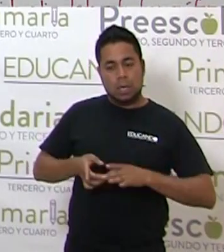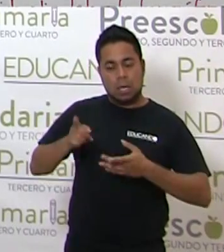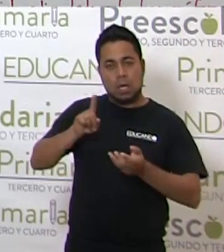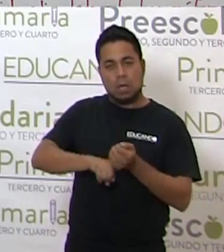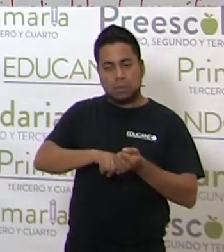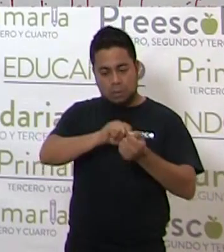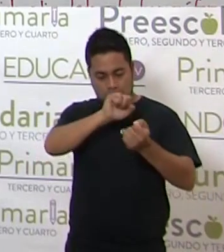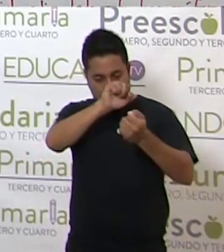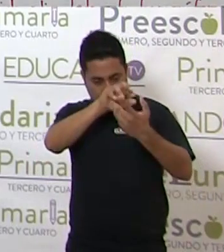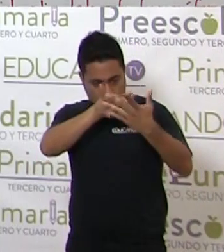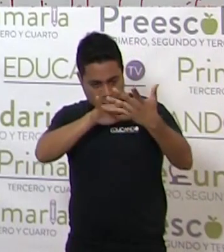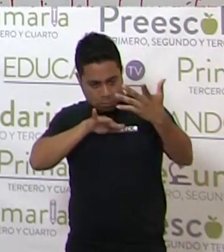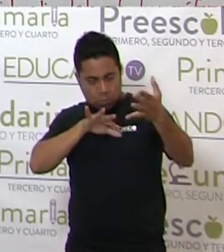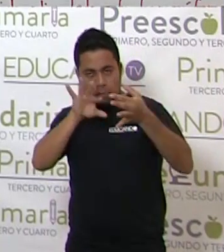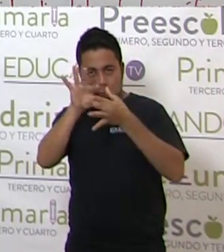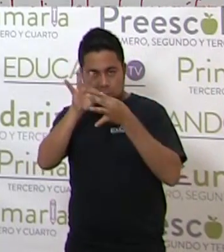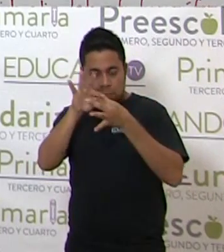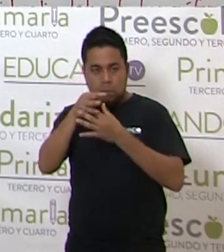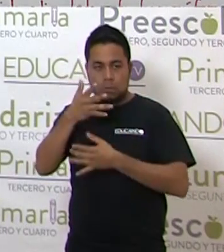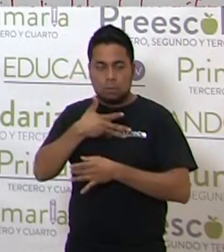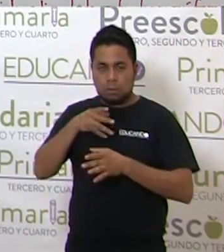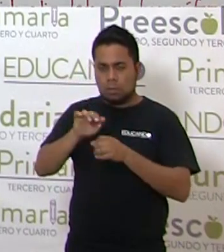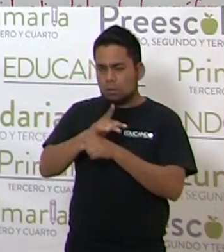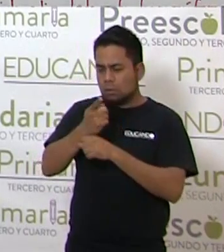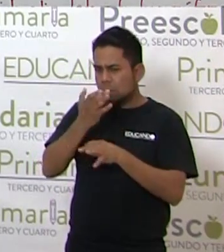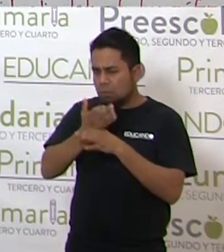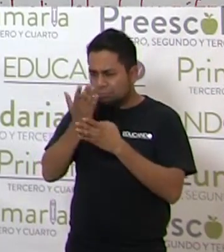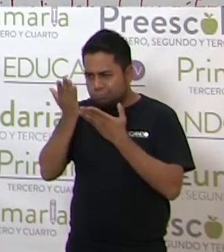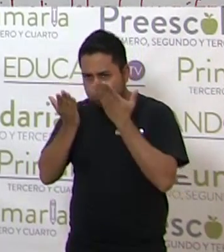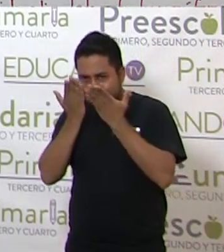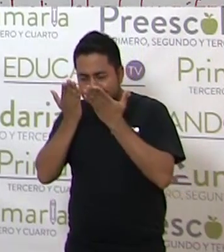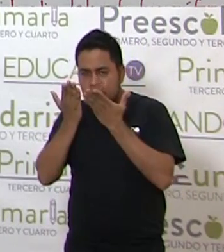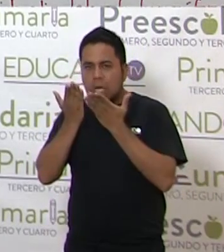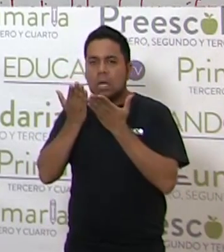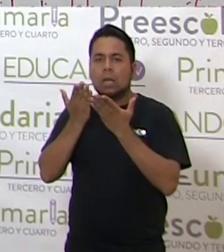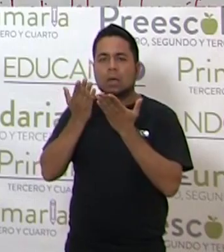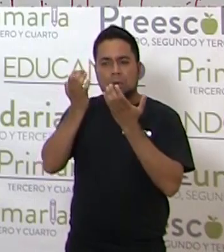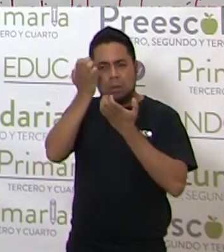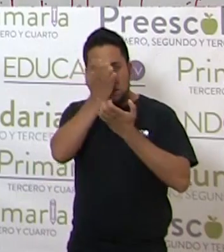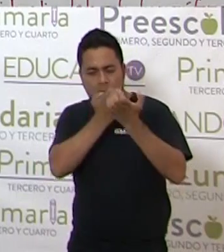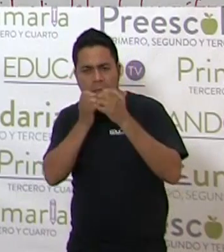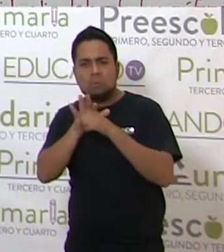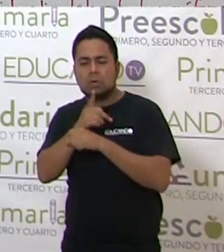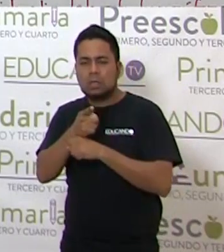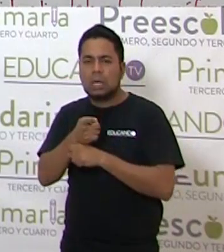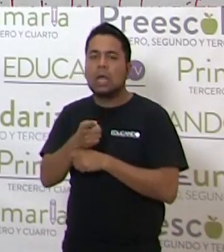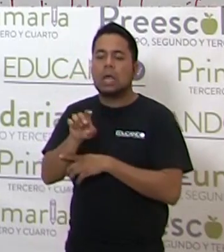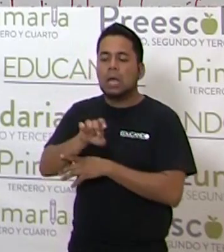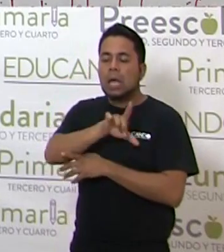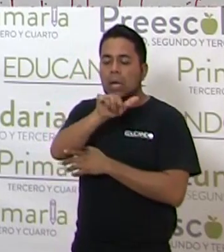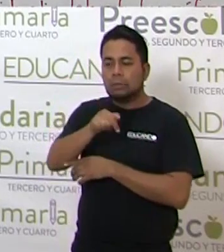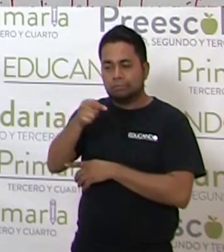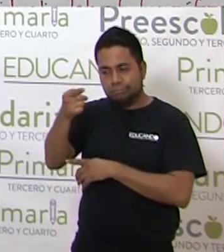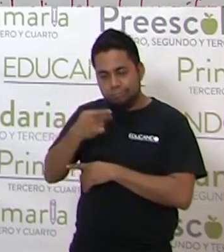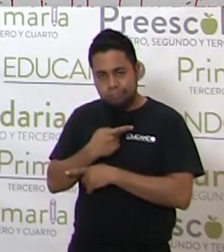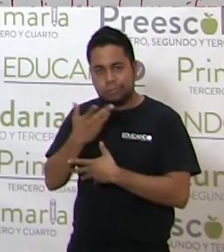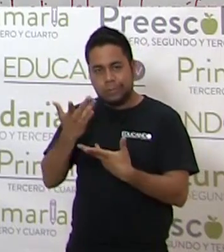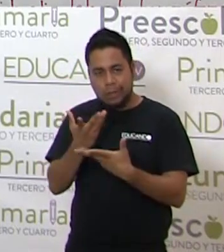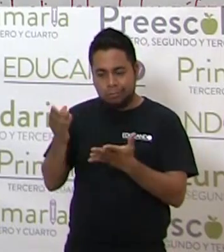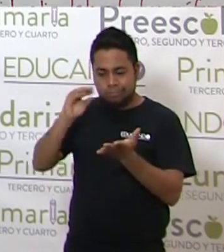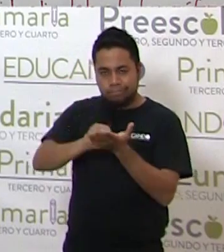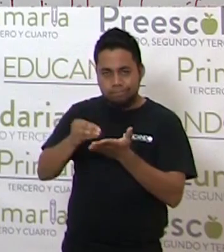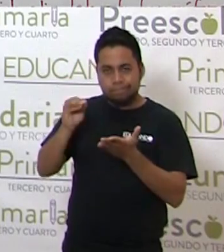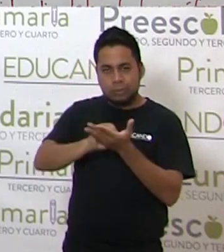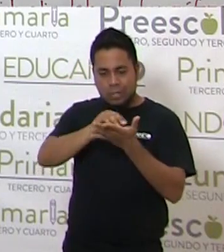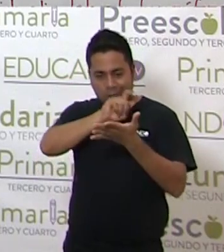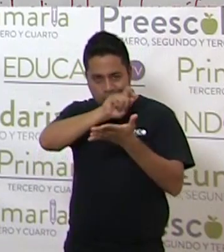un texto expositivo. ¿Por qué lo estamos estudiando? Porque nosotros vamos a crear, vamos a elaborar, vamos a escribir